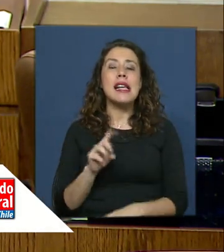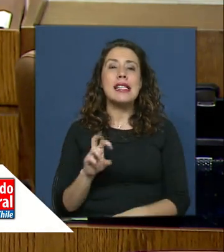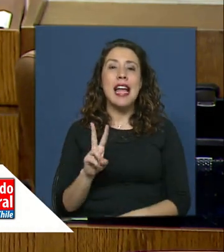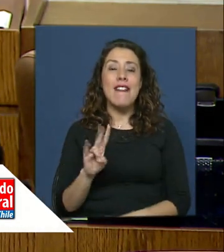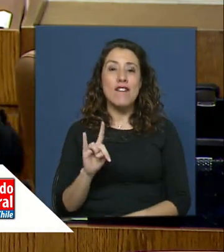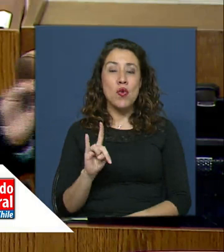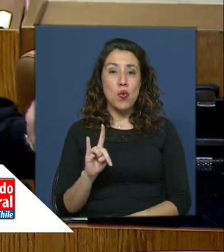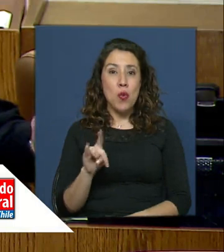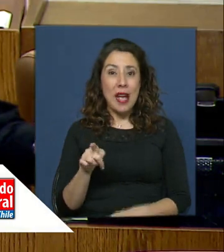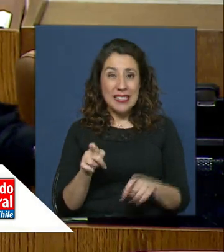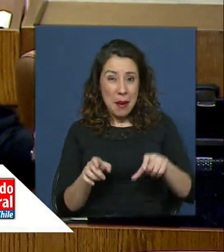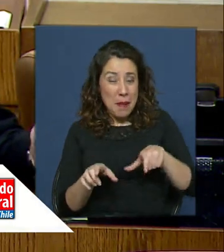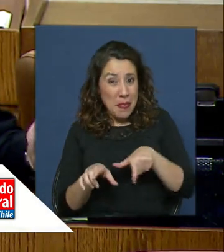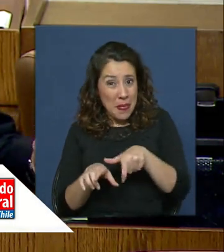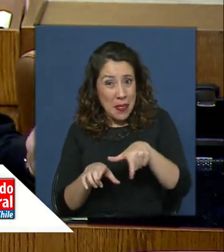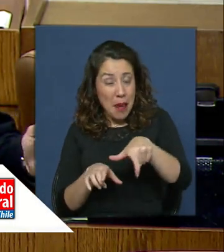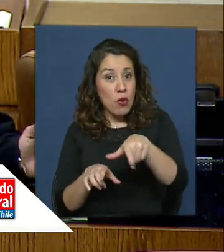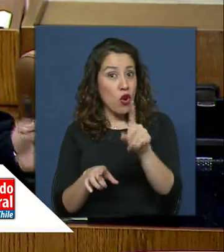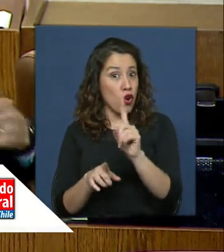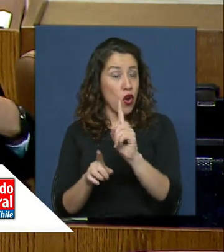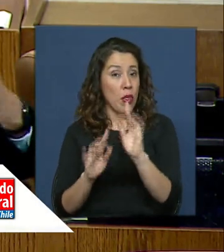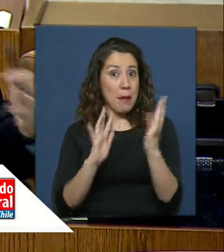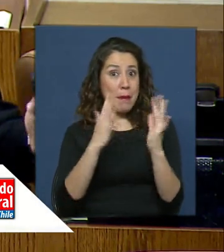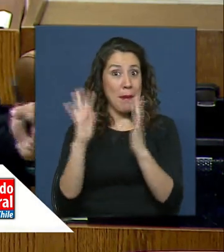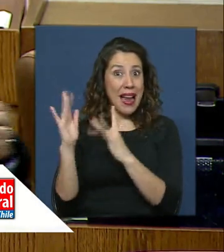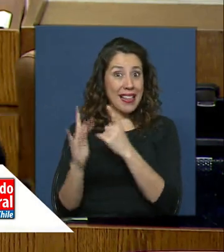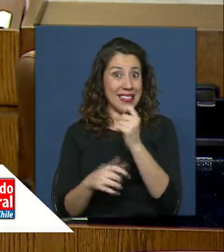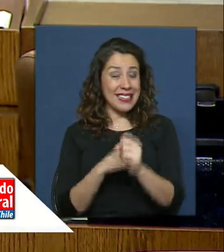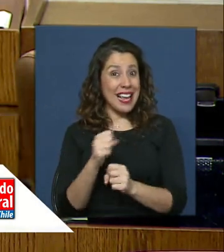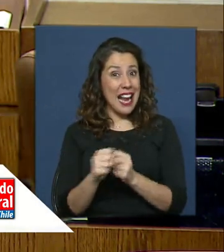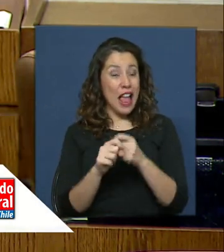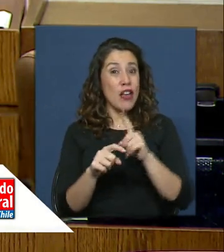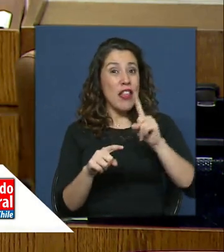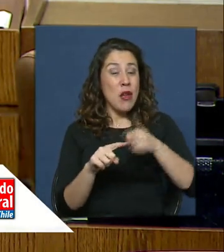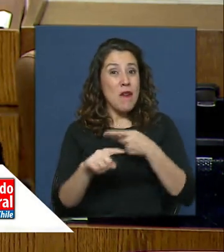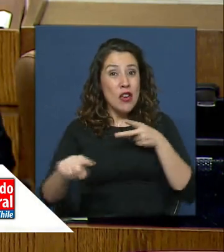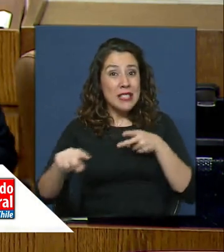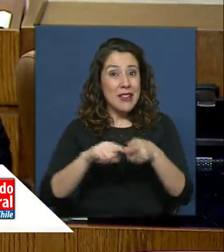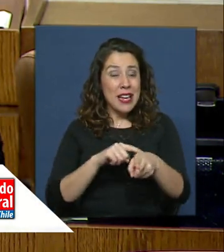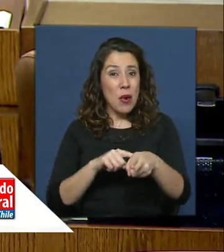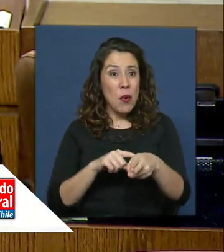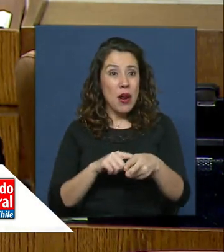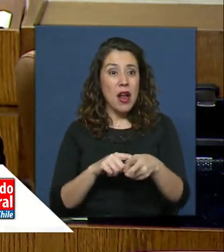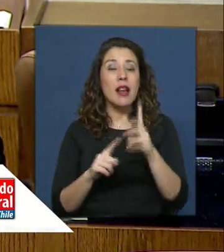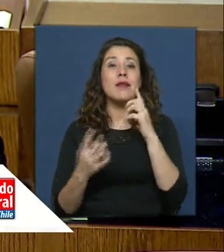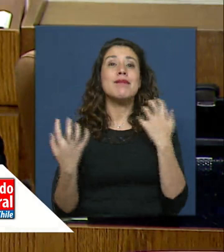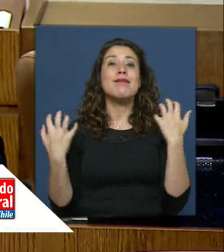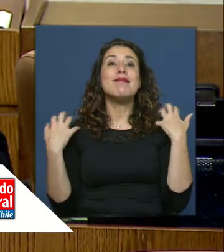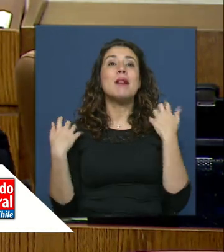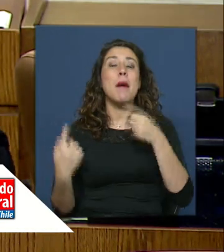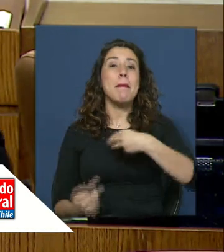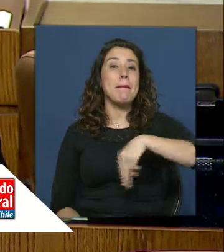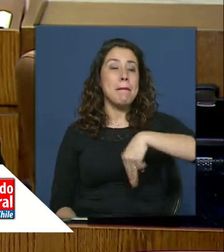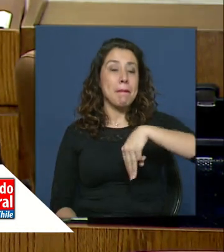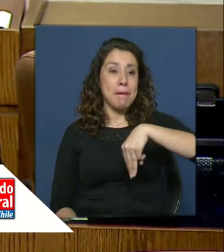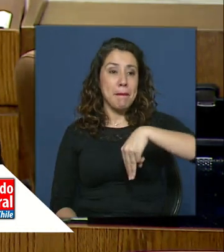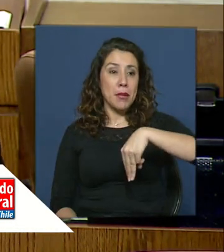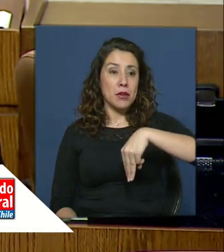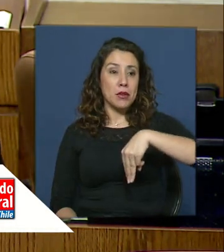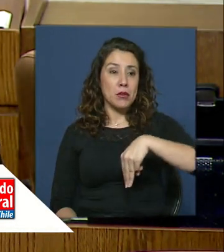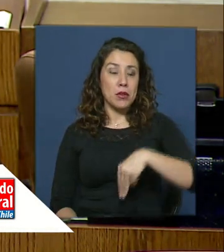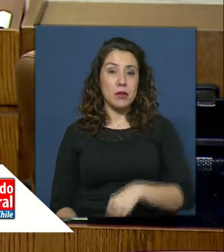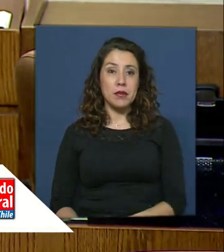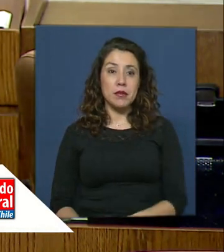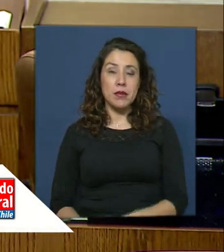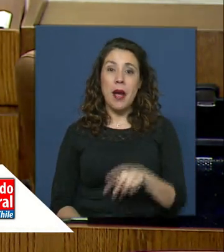Esta franja, que no está en el Parque Centenario que se va a reabrir bajo la administración municipal, no está bajo la